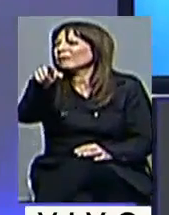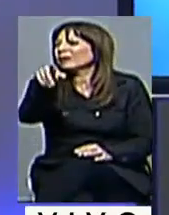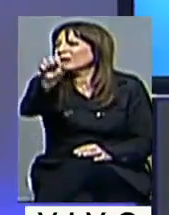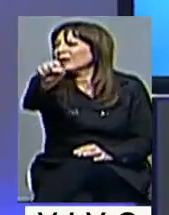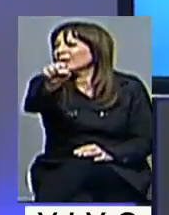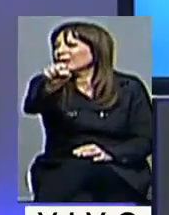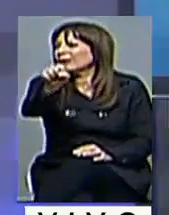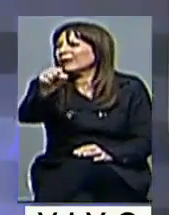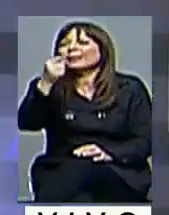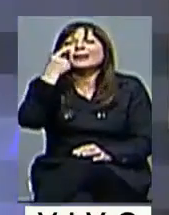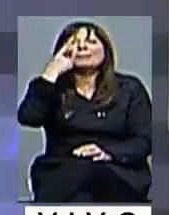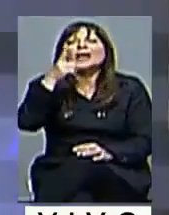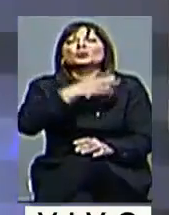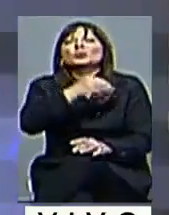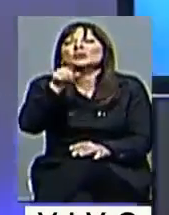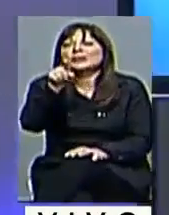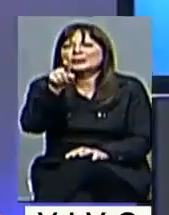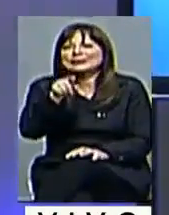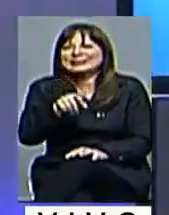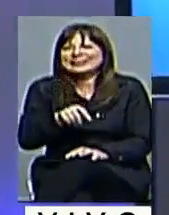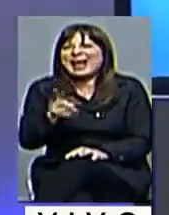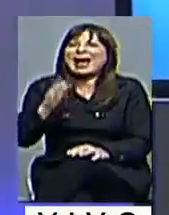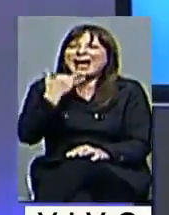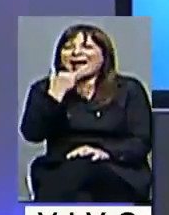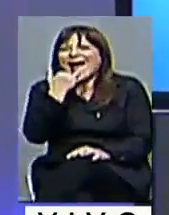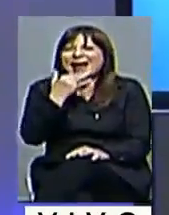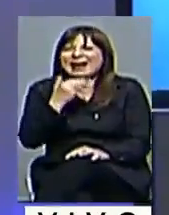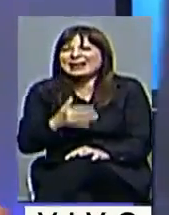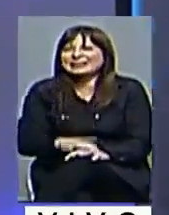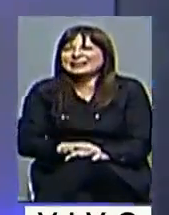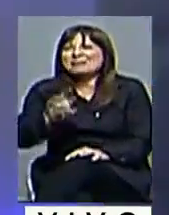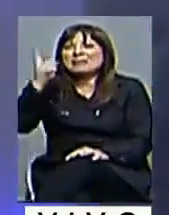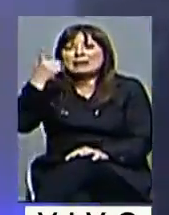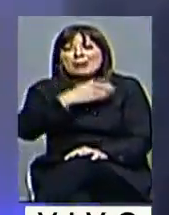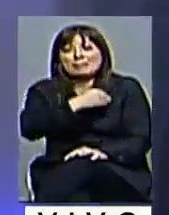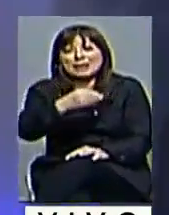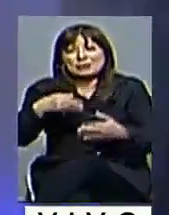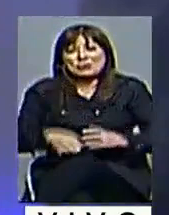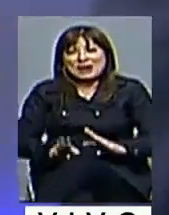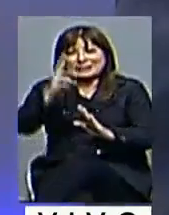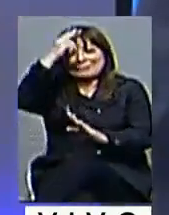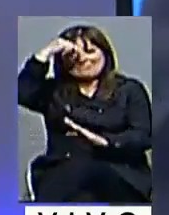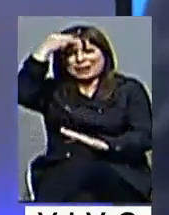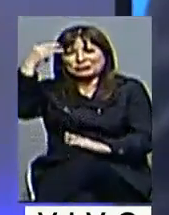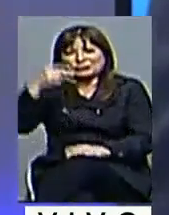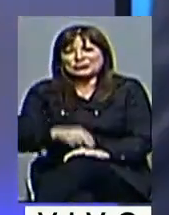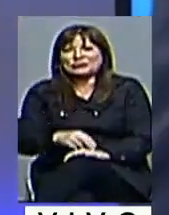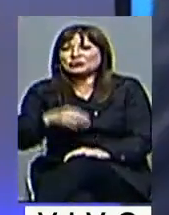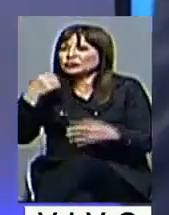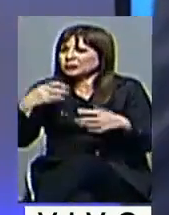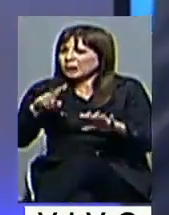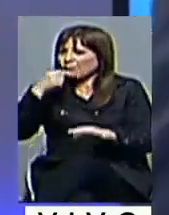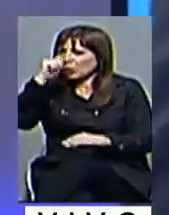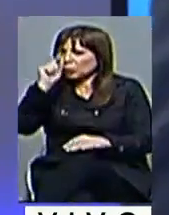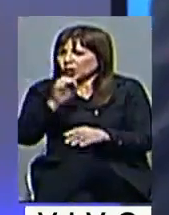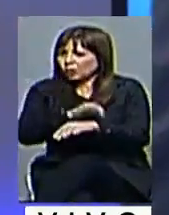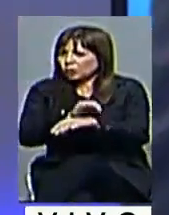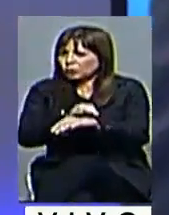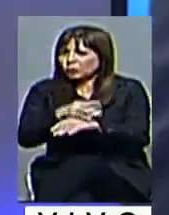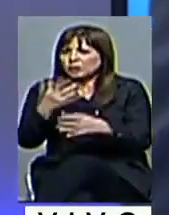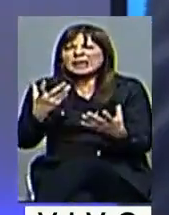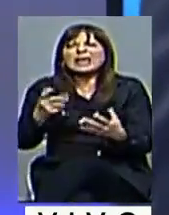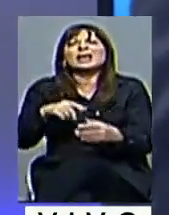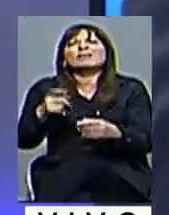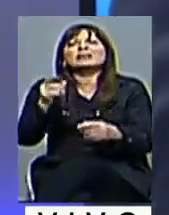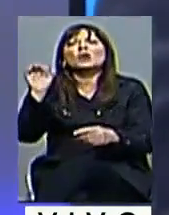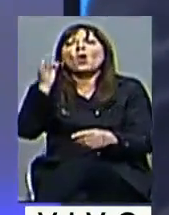Te están mirando tus hijos. No, en realidad no. Mi primer hijo nace en marzo. ¿Ya? Le pregunté al doctor, ¿qué va a ser político?